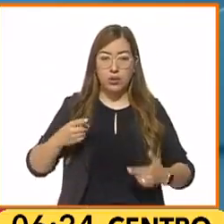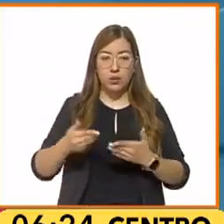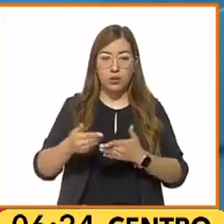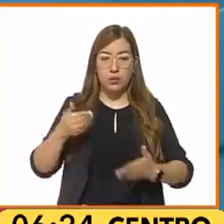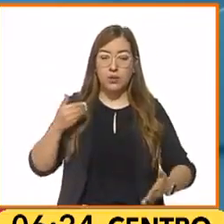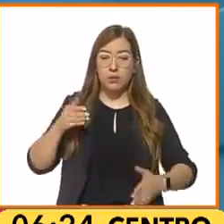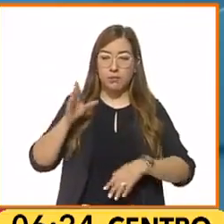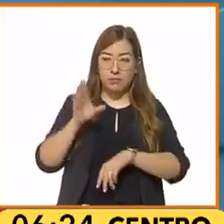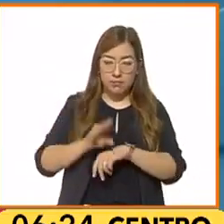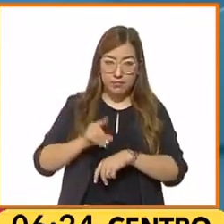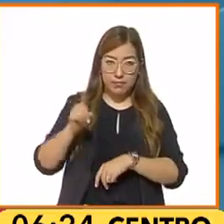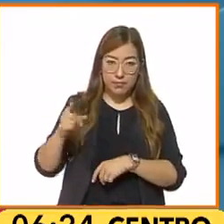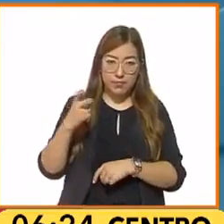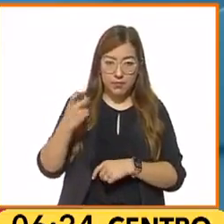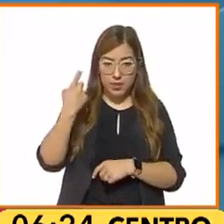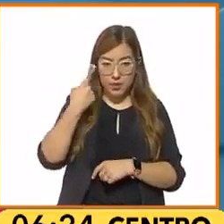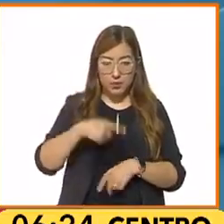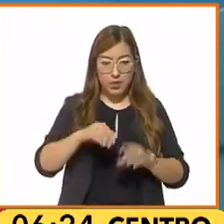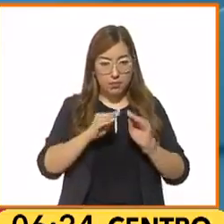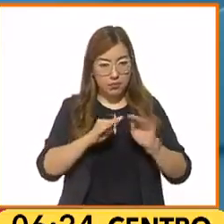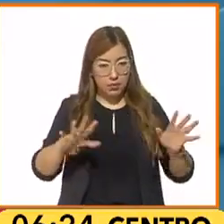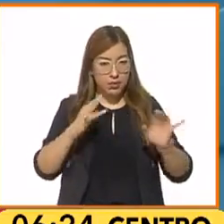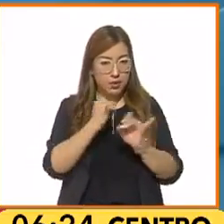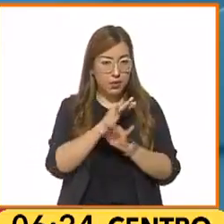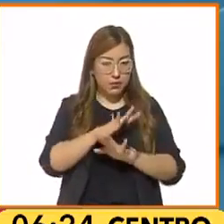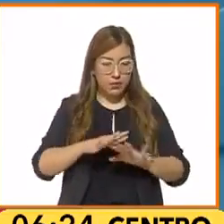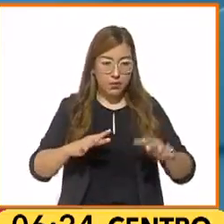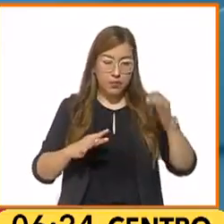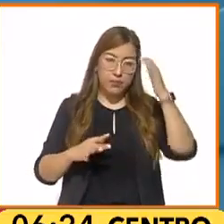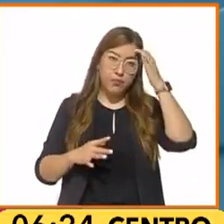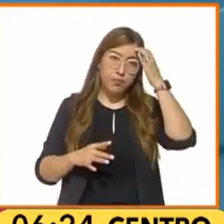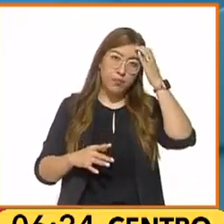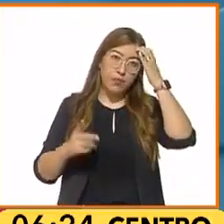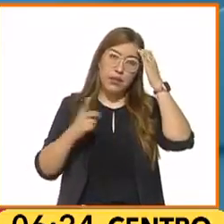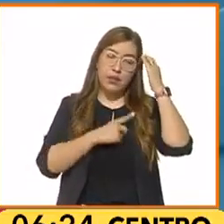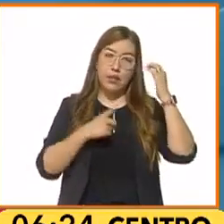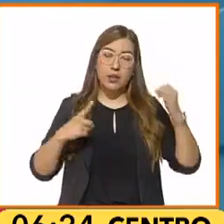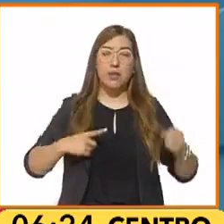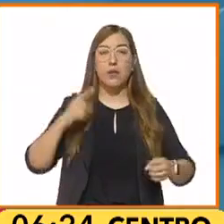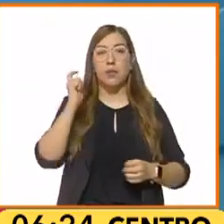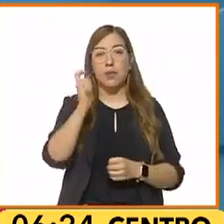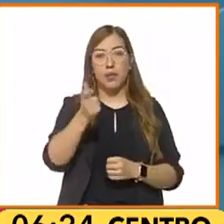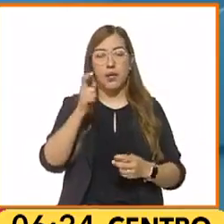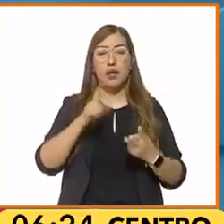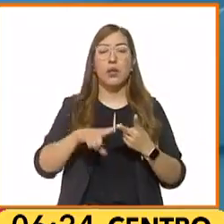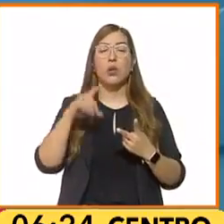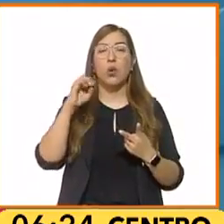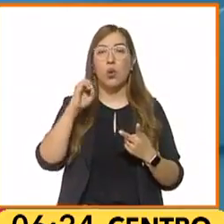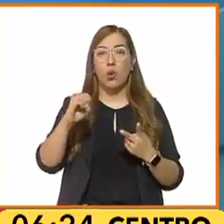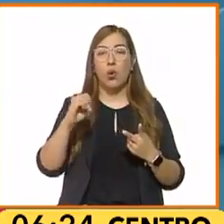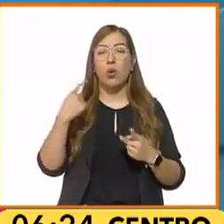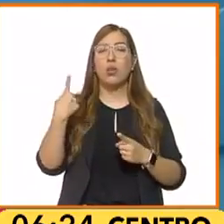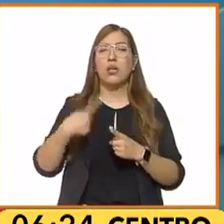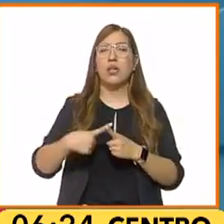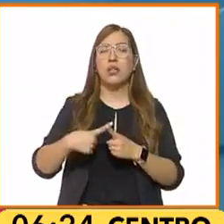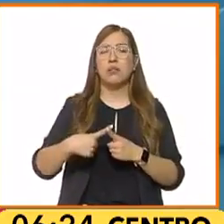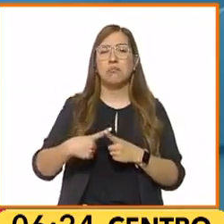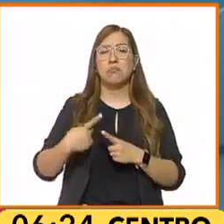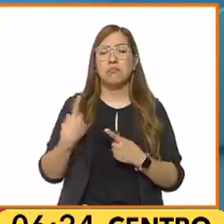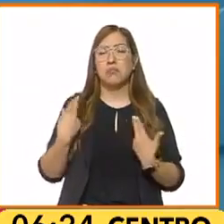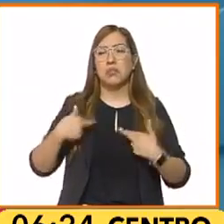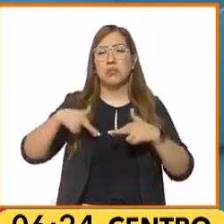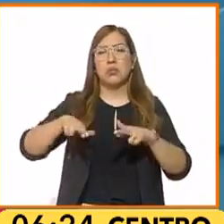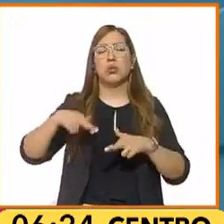para transmitir estos contenidos que sean pagados, patrocinados o encargados por gobiernos extranjeros,